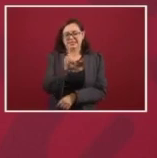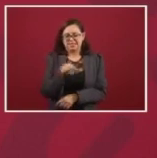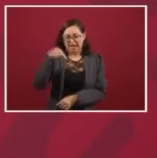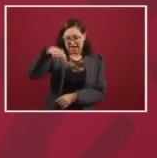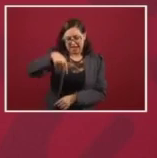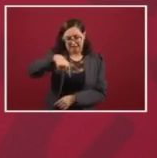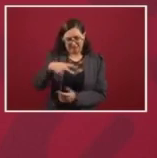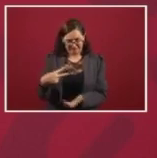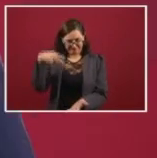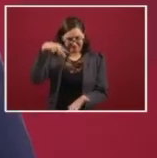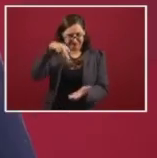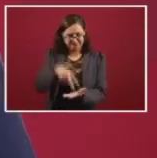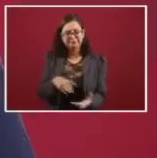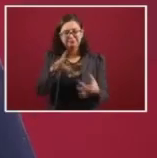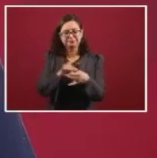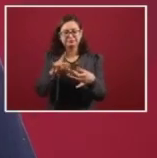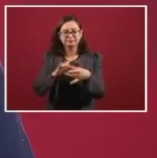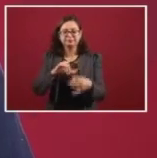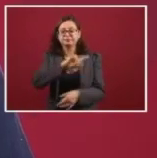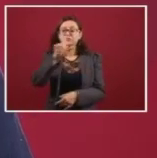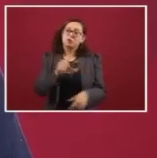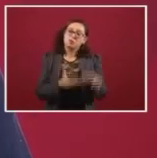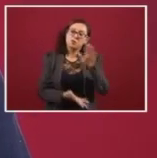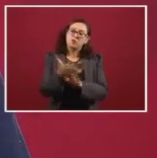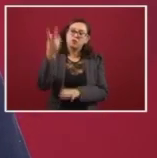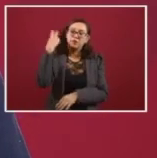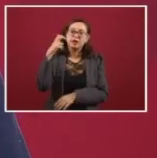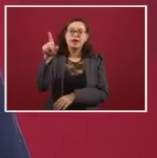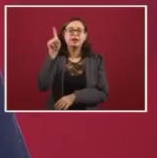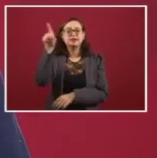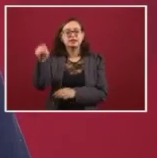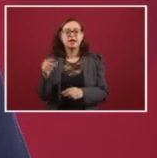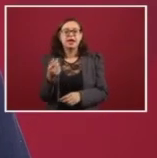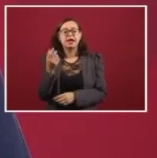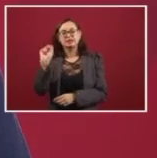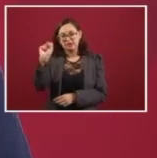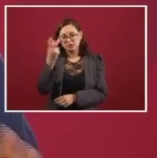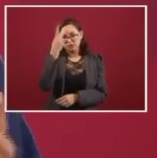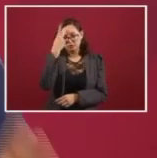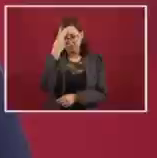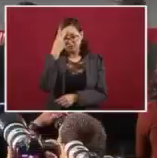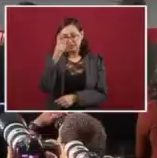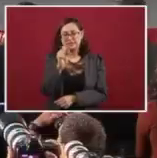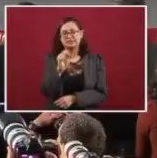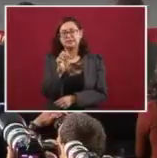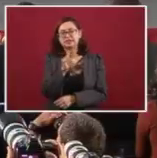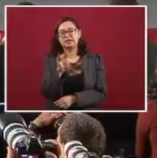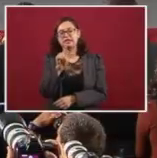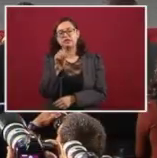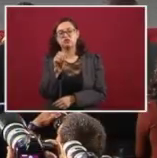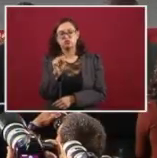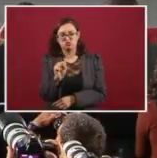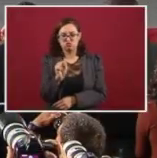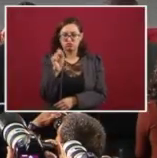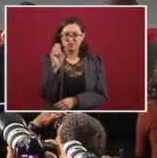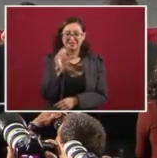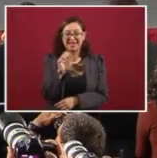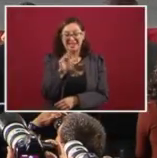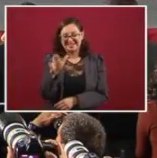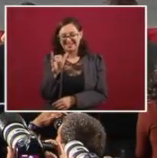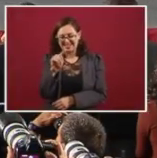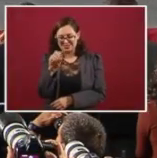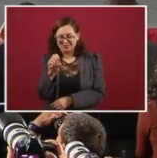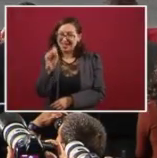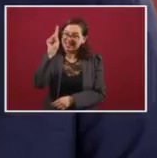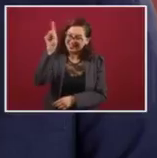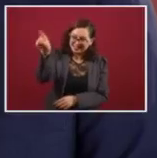Luego nos fuimos a Cerritos, San Luis Potosí, acto, Cerritos. Luego